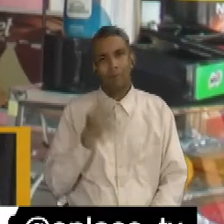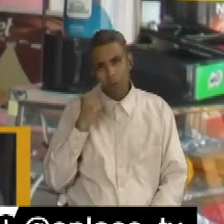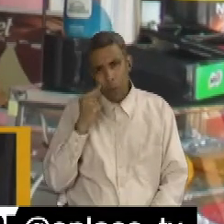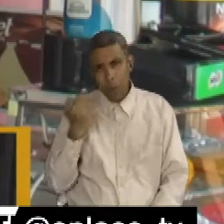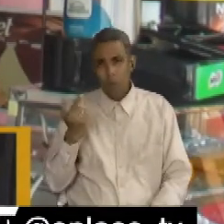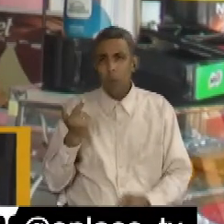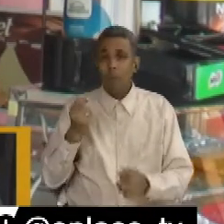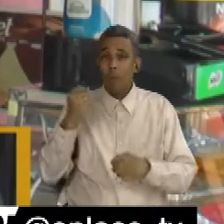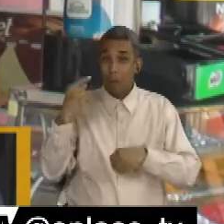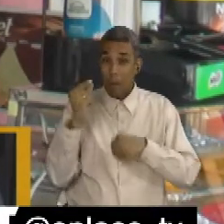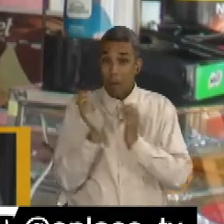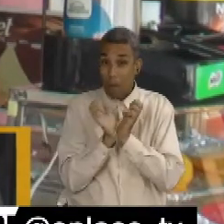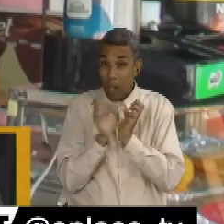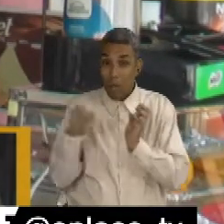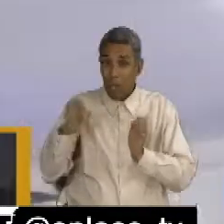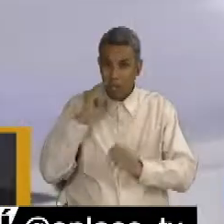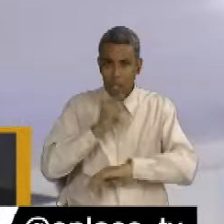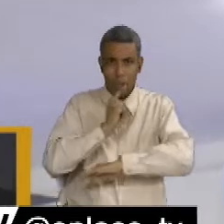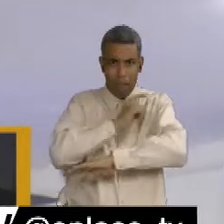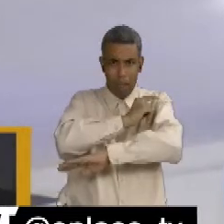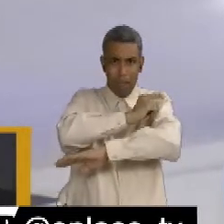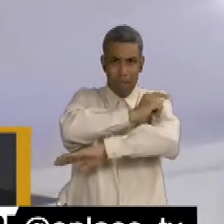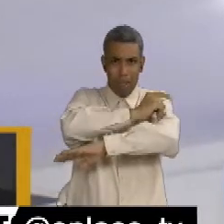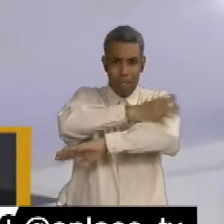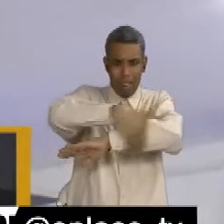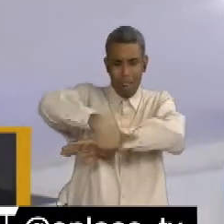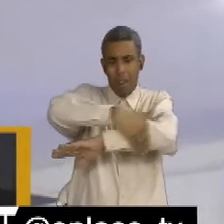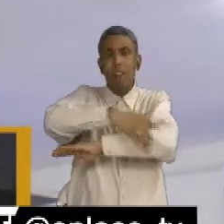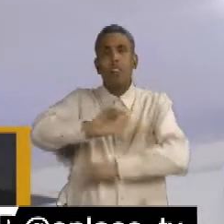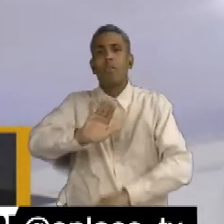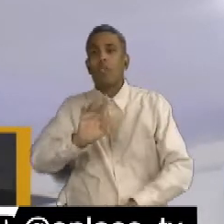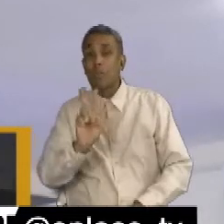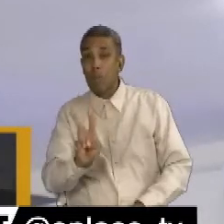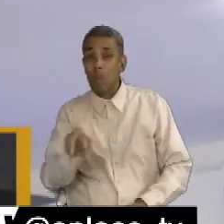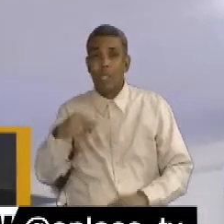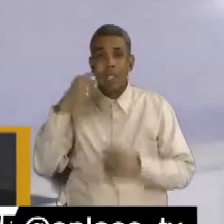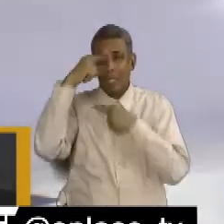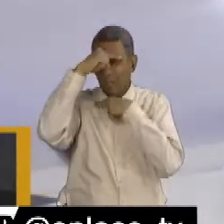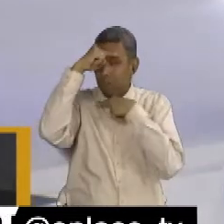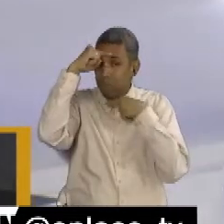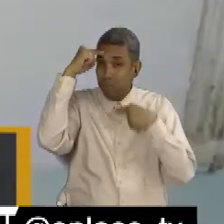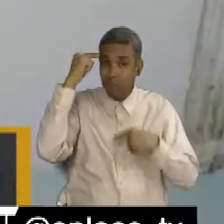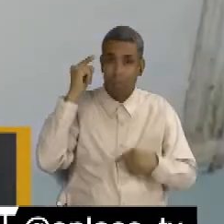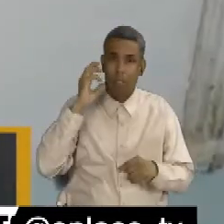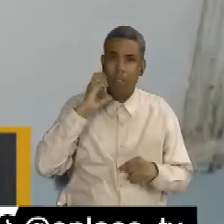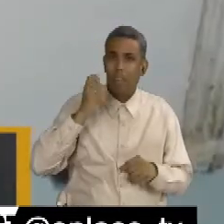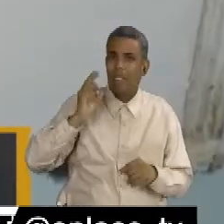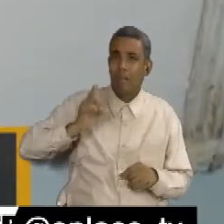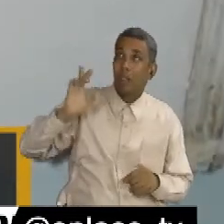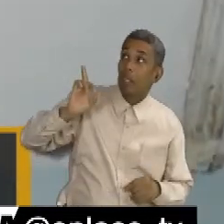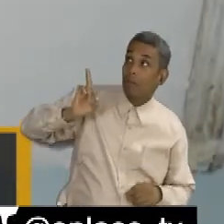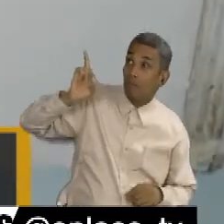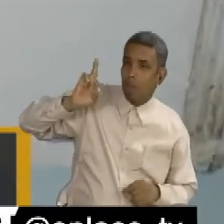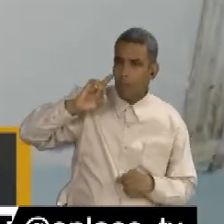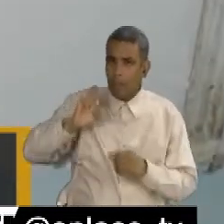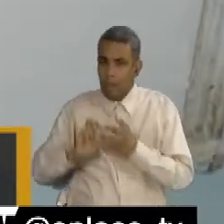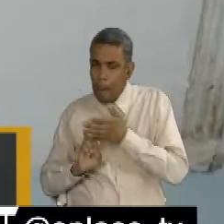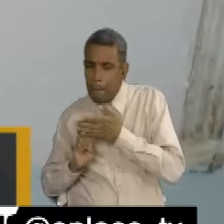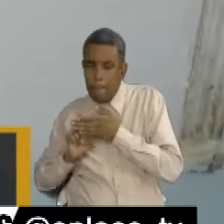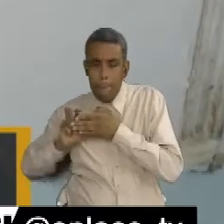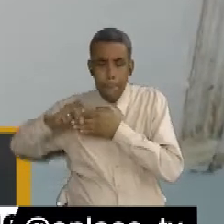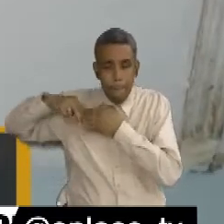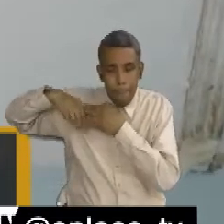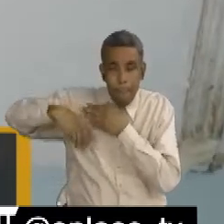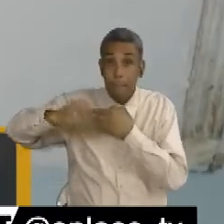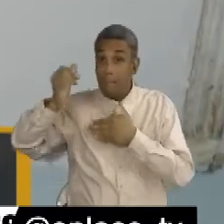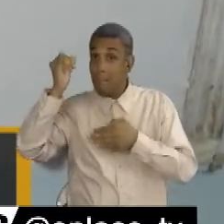de la 52, porque esto es permanentemente los robos. Los delincuentes ingresaron como ya es costumbre por el techo y taparon las cámaras de seguridad para evitar